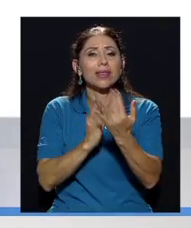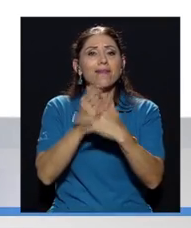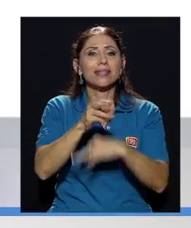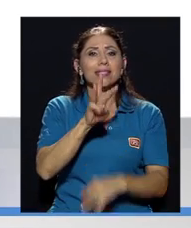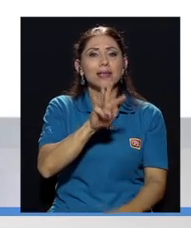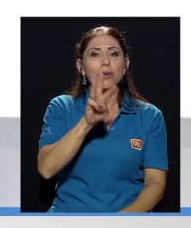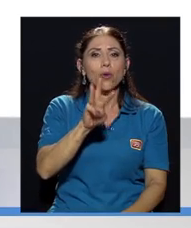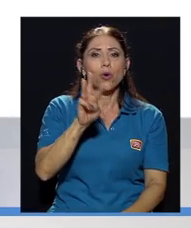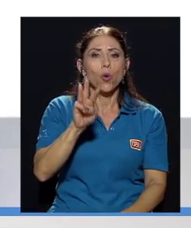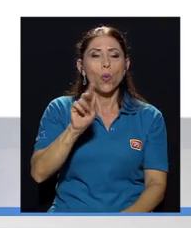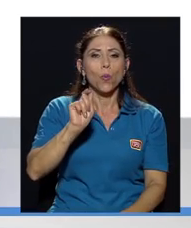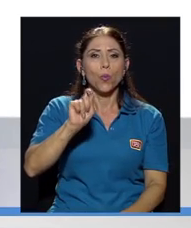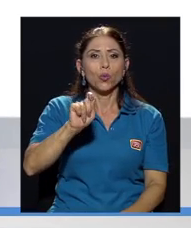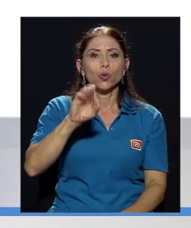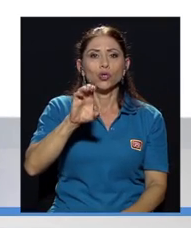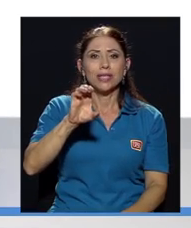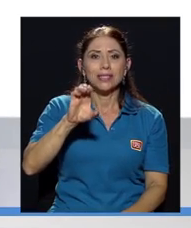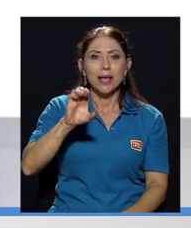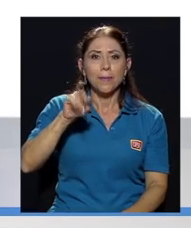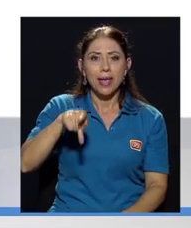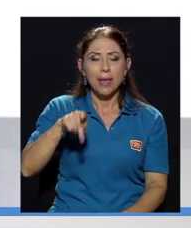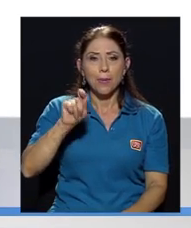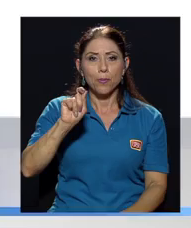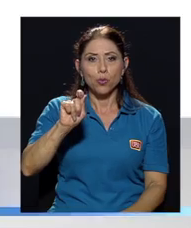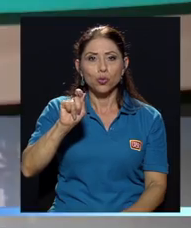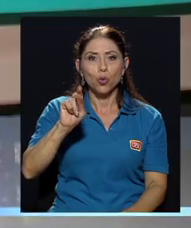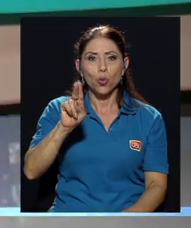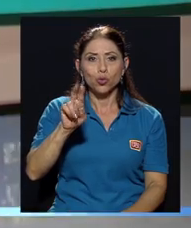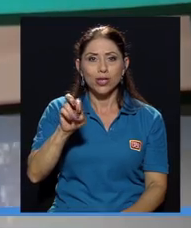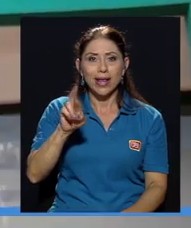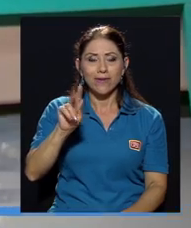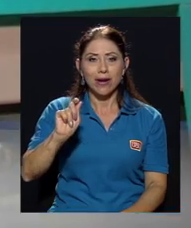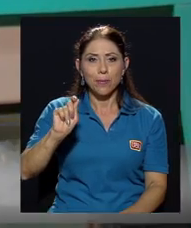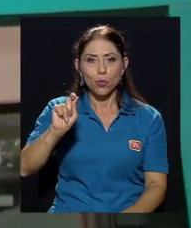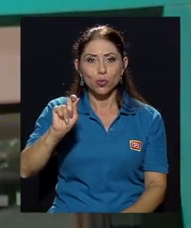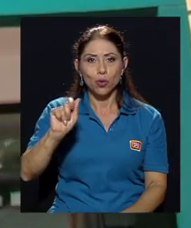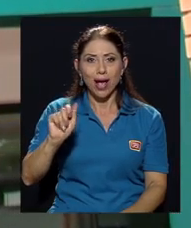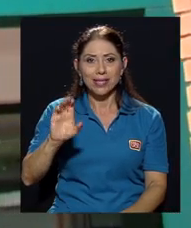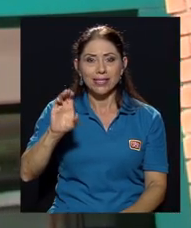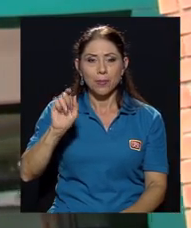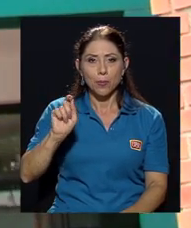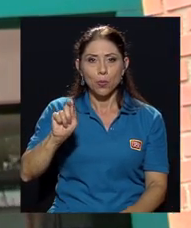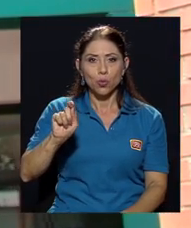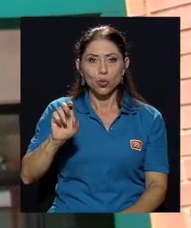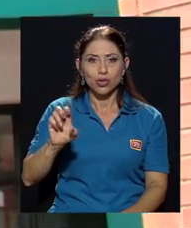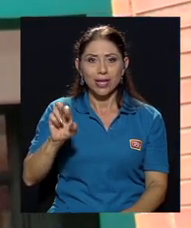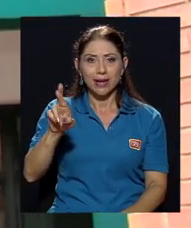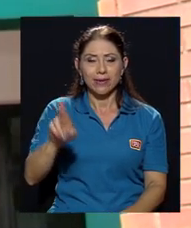www.ccp.ucr.ac.cr.